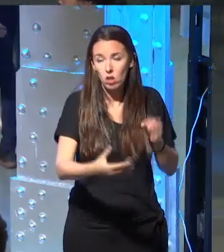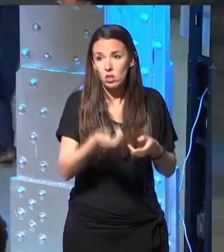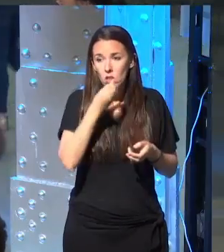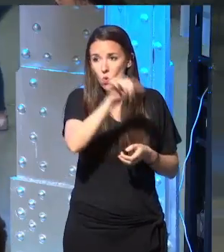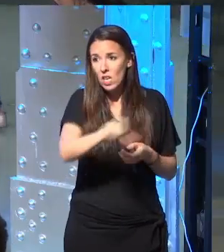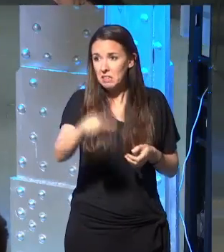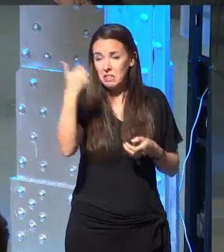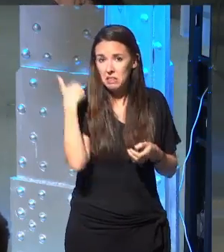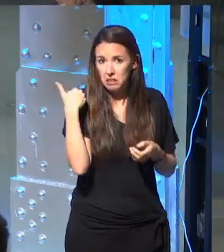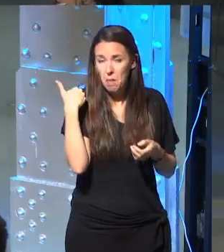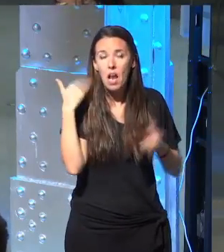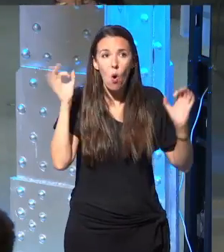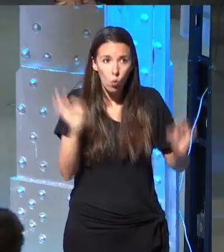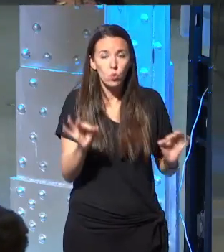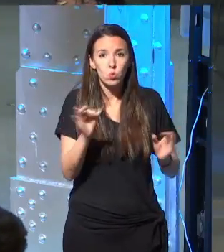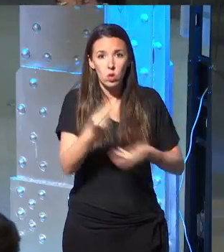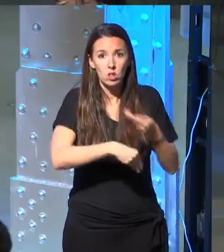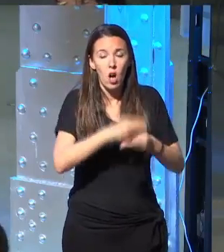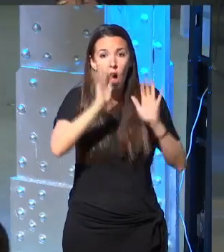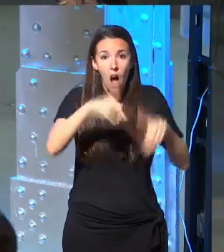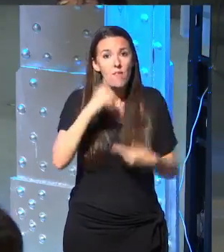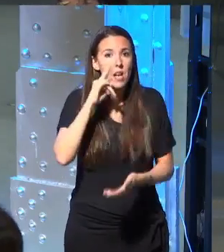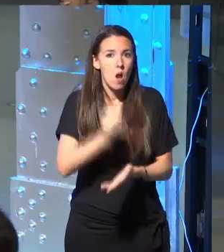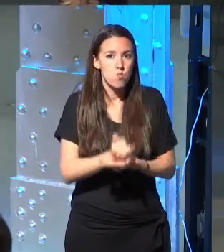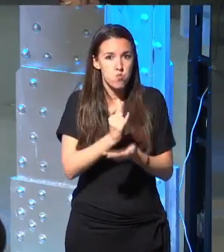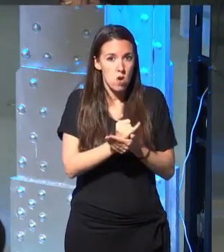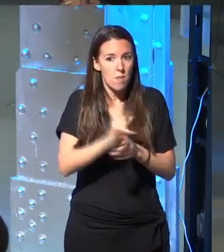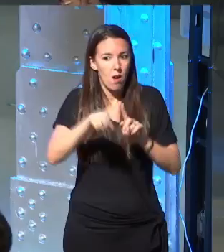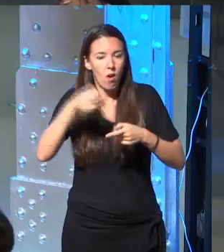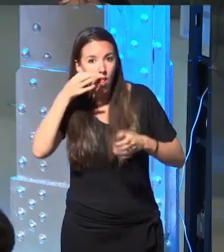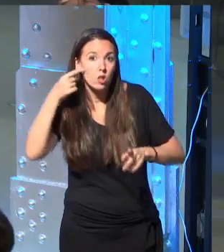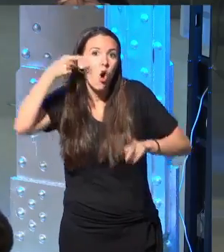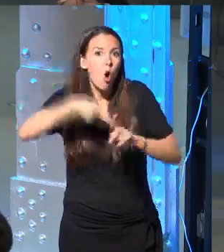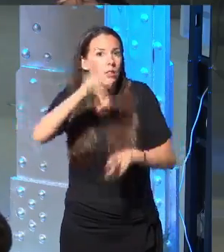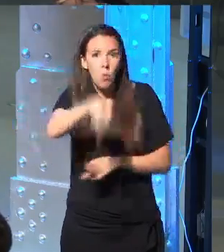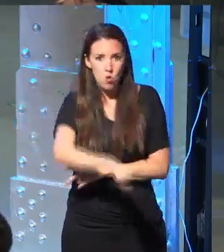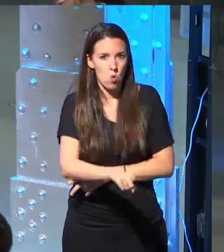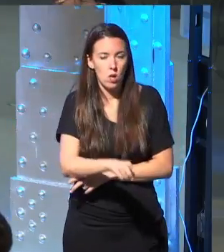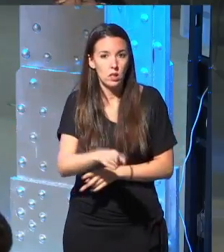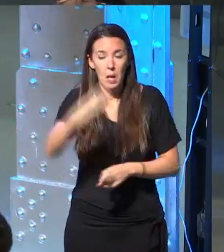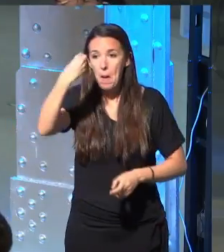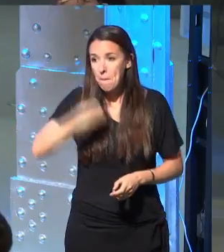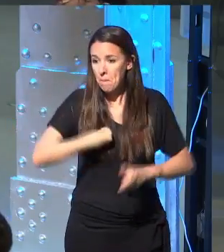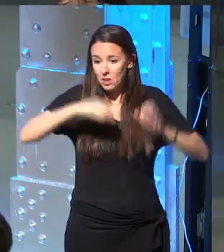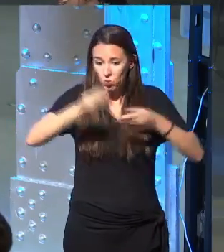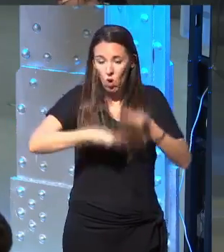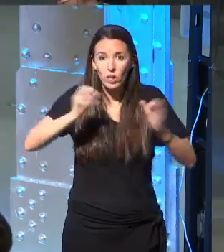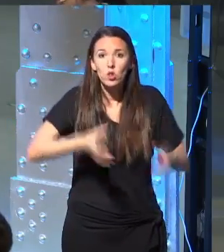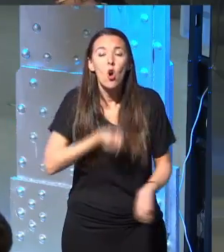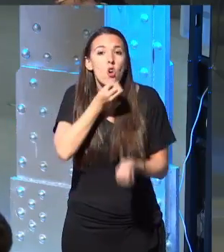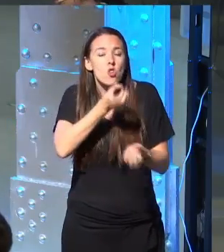uno y que al final se convirtió casi en una prueba de lo que fue esto, aunque no era la intención, era simplemente pues lo mismo que hice con esto, contar una